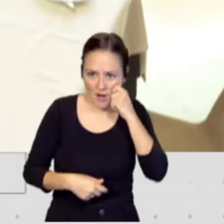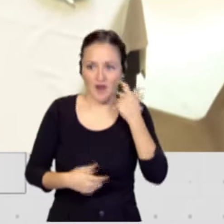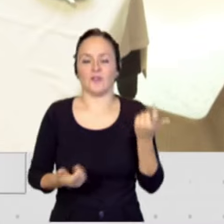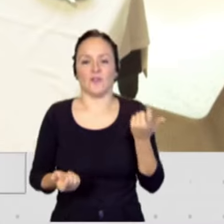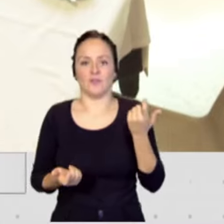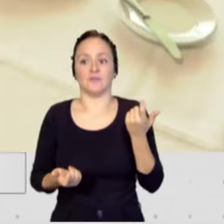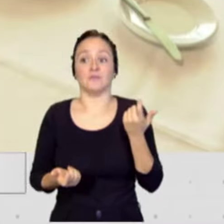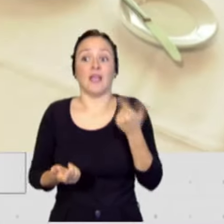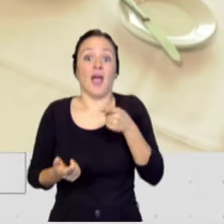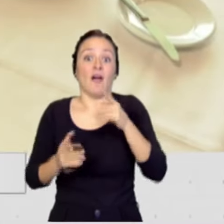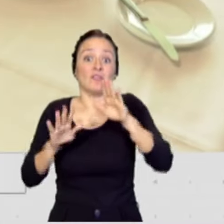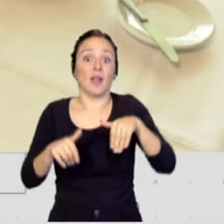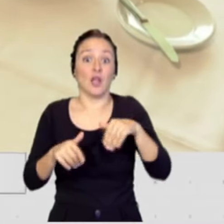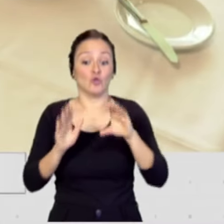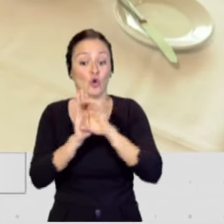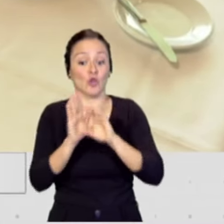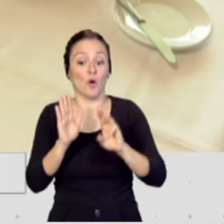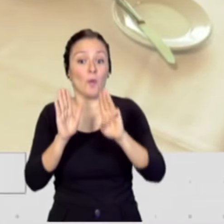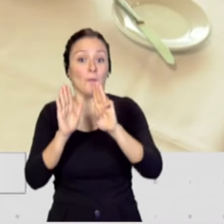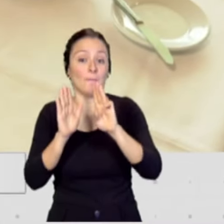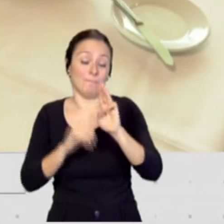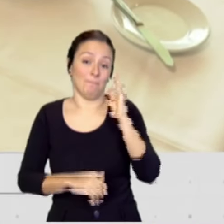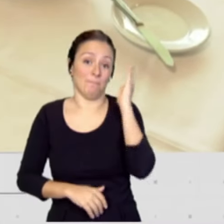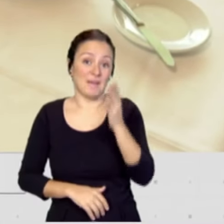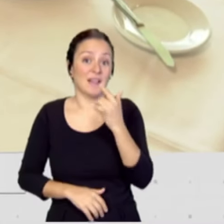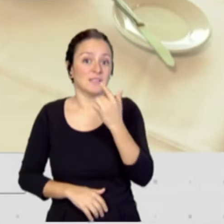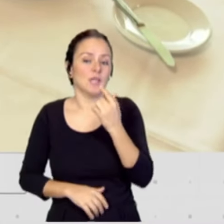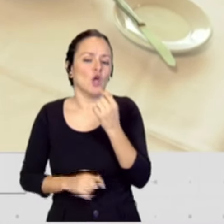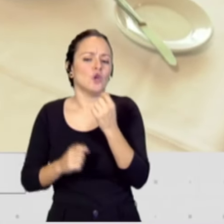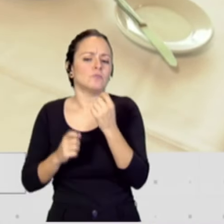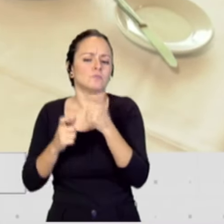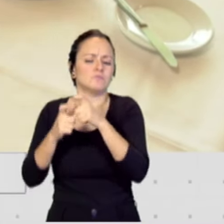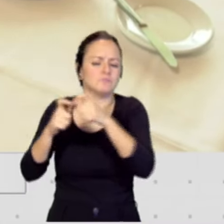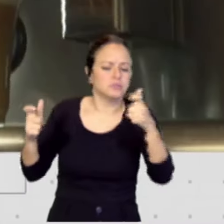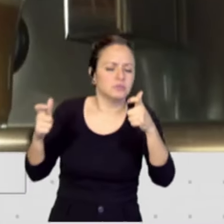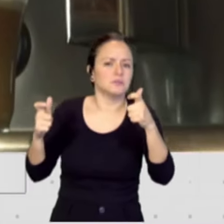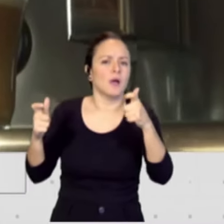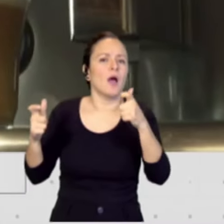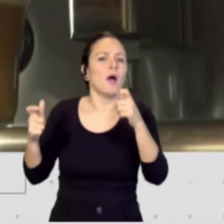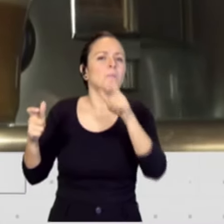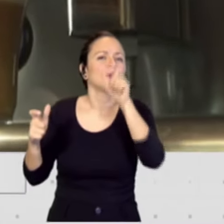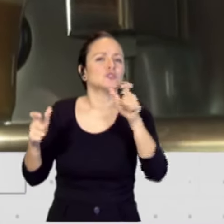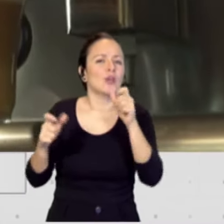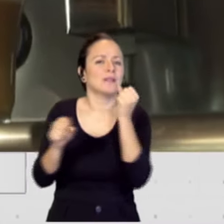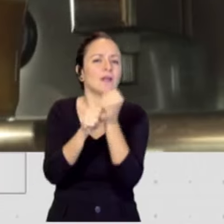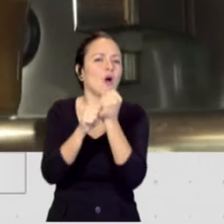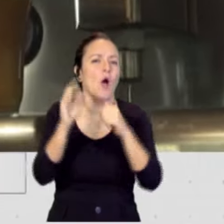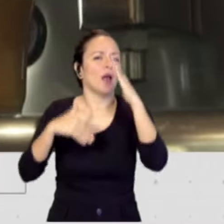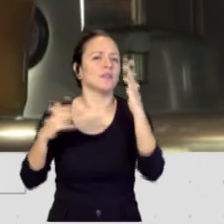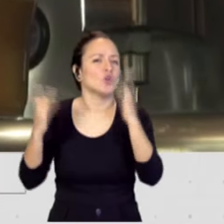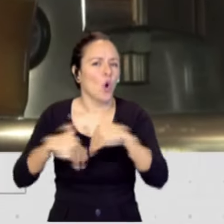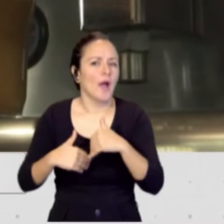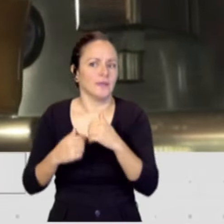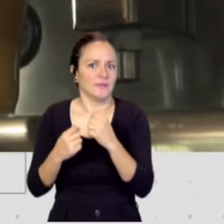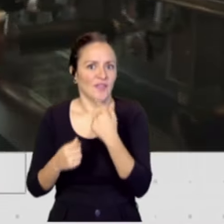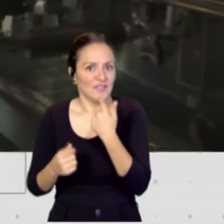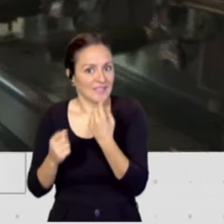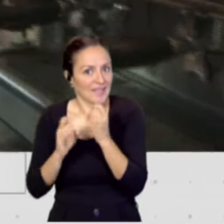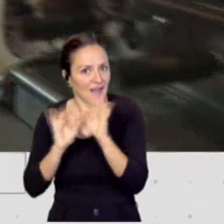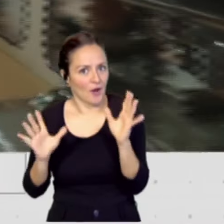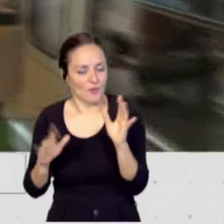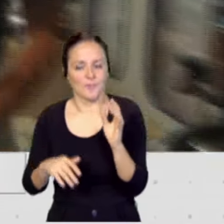determinado que el código penal establece como umbrales numéricos de trabajo Sin dar de alta eh la inspección de trabajo señor guindin